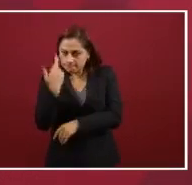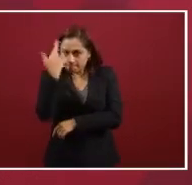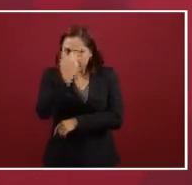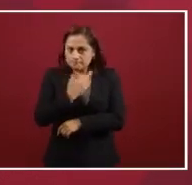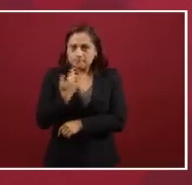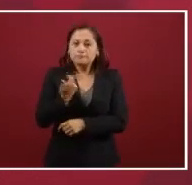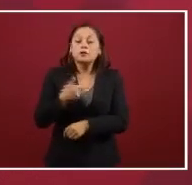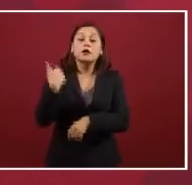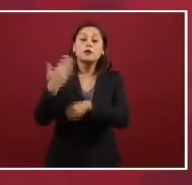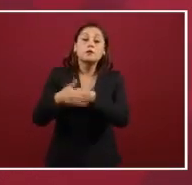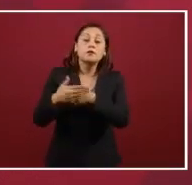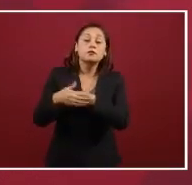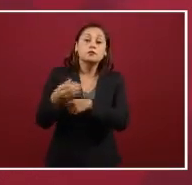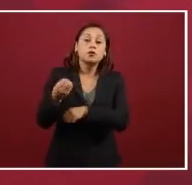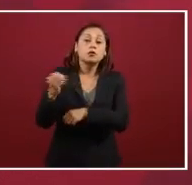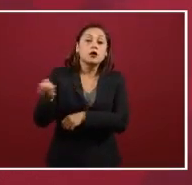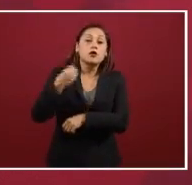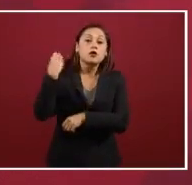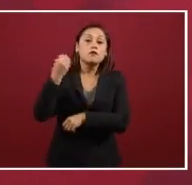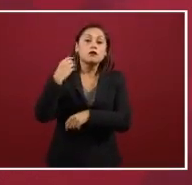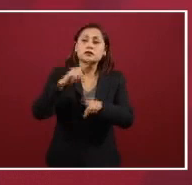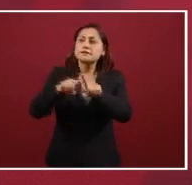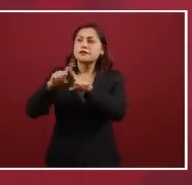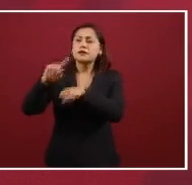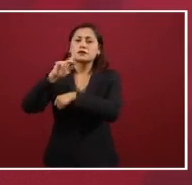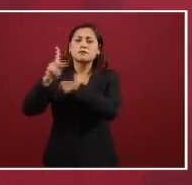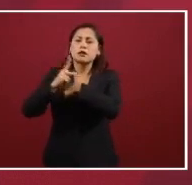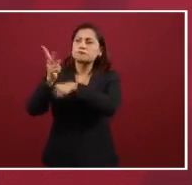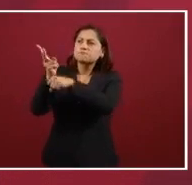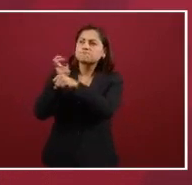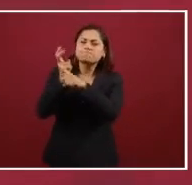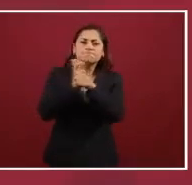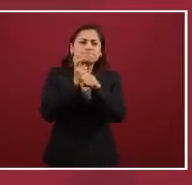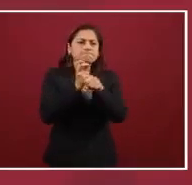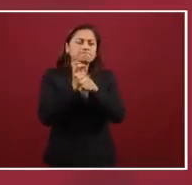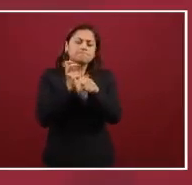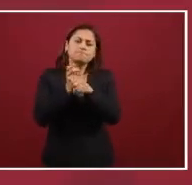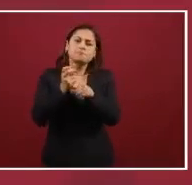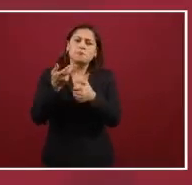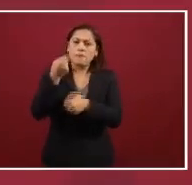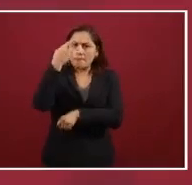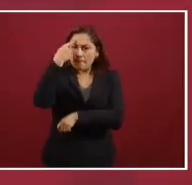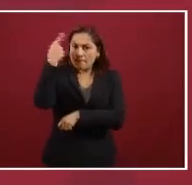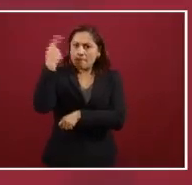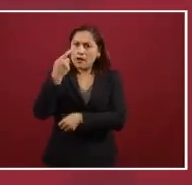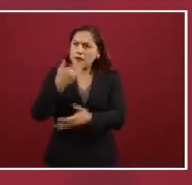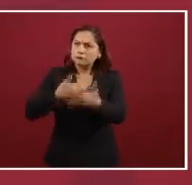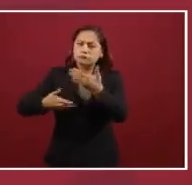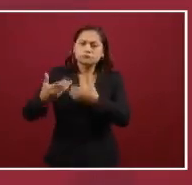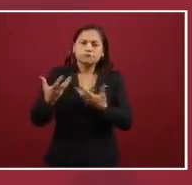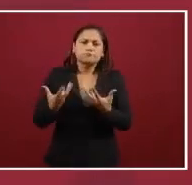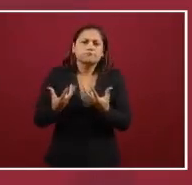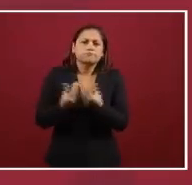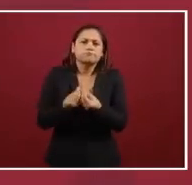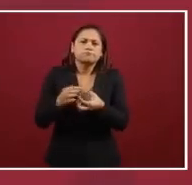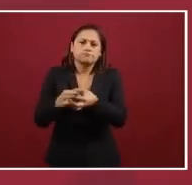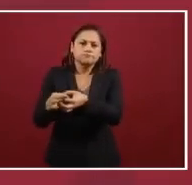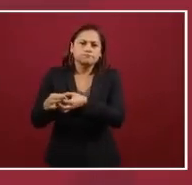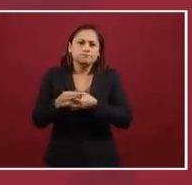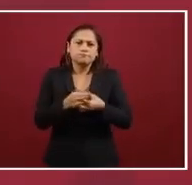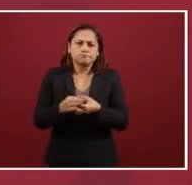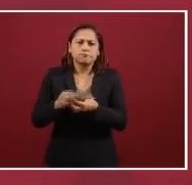Vamos a invitar a los Estados Unidos y a otros países del mundo, pero aquí hay una corresponsabilidad de Estados Unidos y de México, y México ya está cumpliendo su